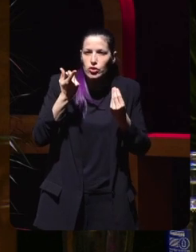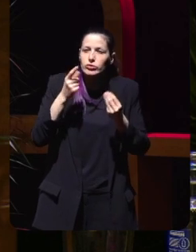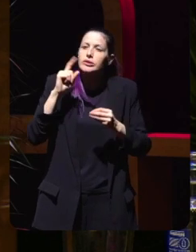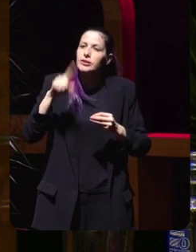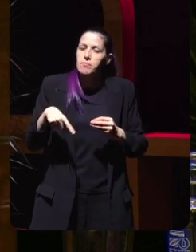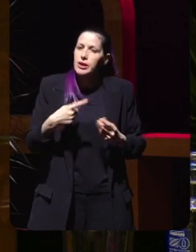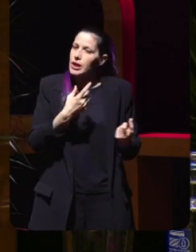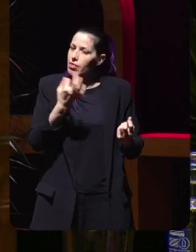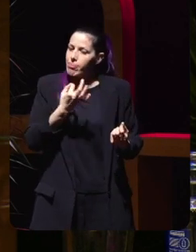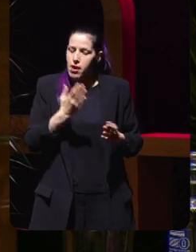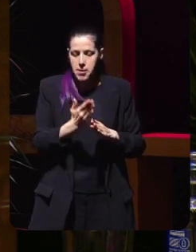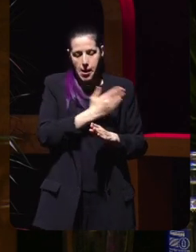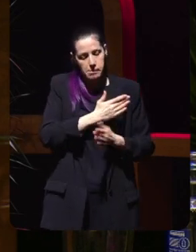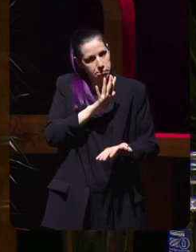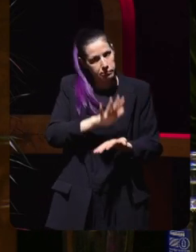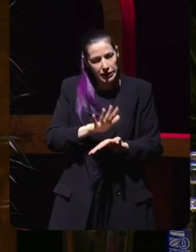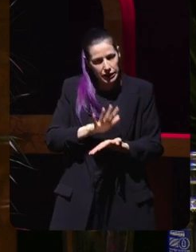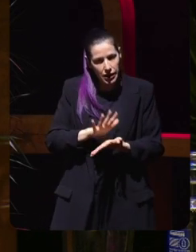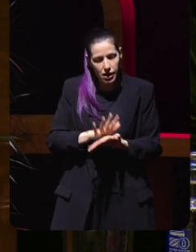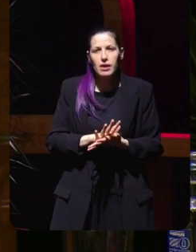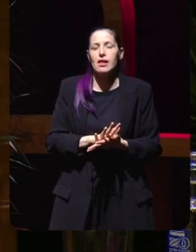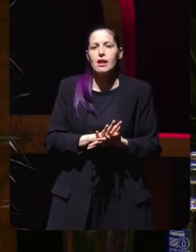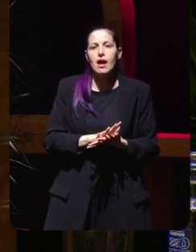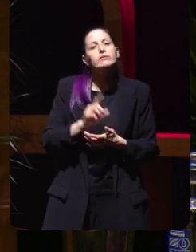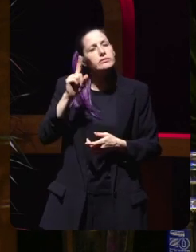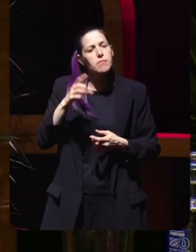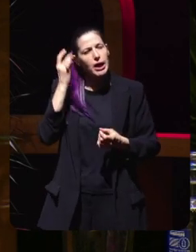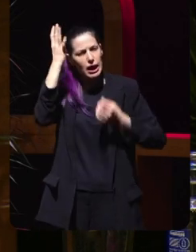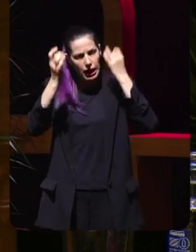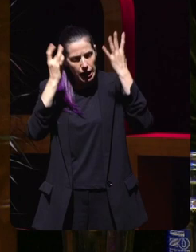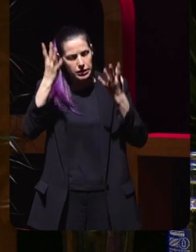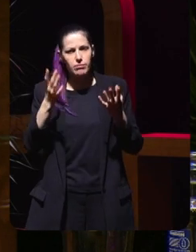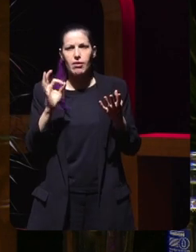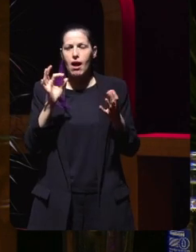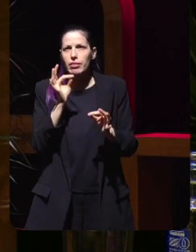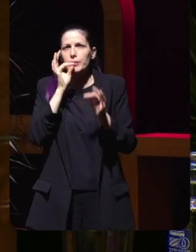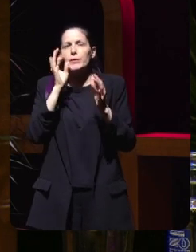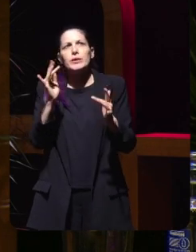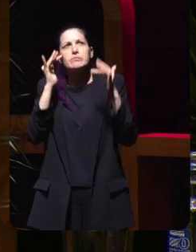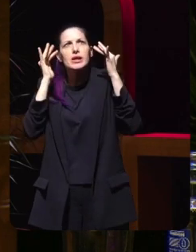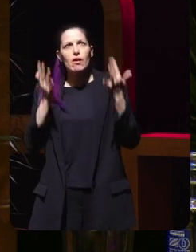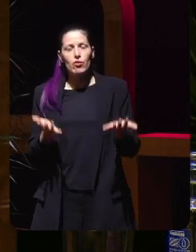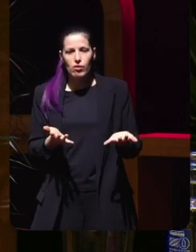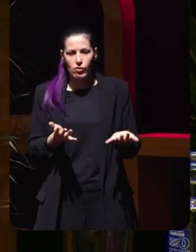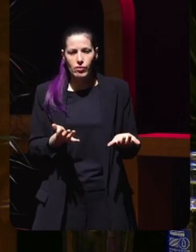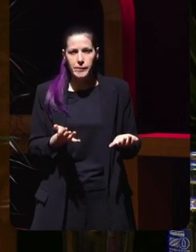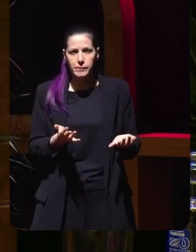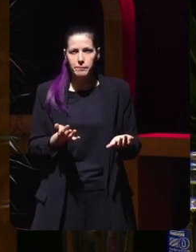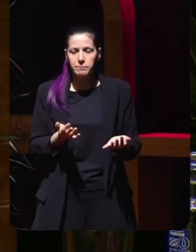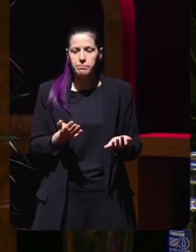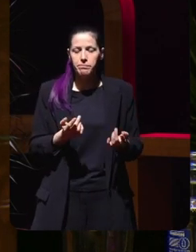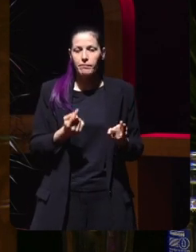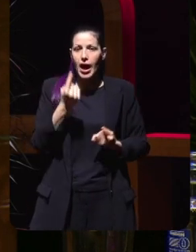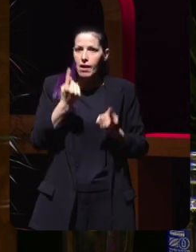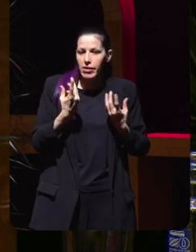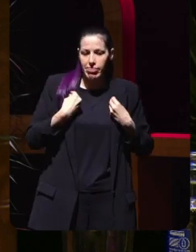requiere muchas veces creatividad eh No inspiración y claro eso es algo que corrimos de una redacción es bastante